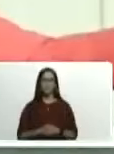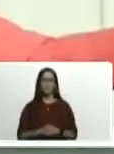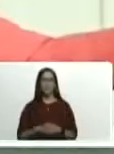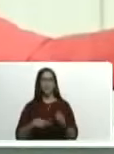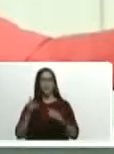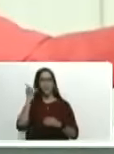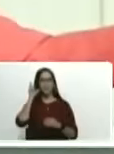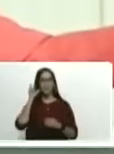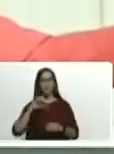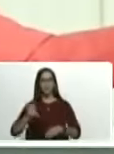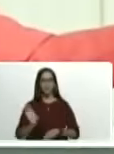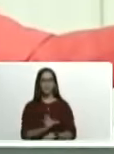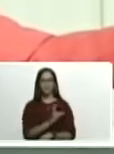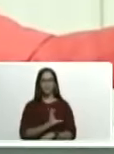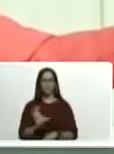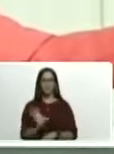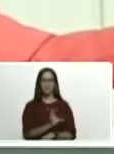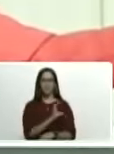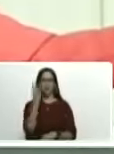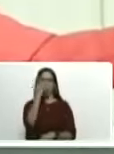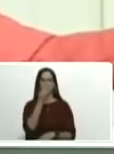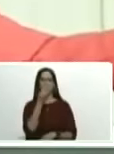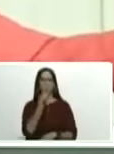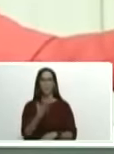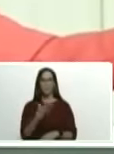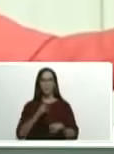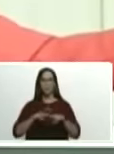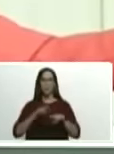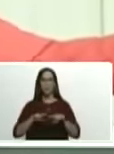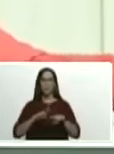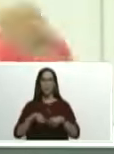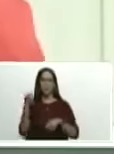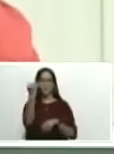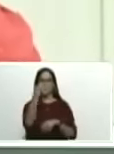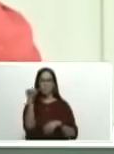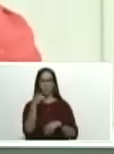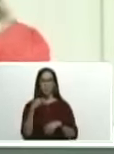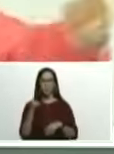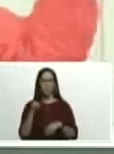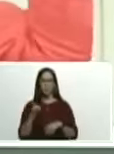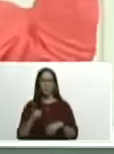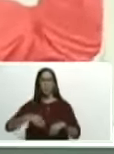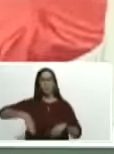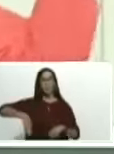Vamos a escuchar este canto hermoso de los niños del Zulia por el